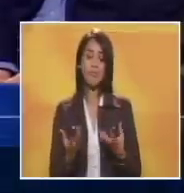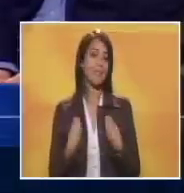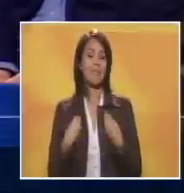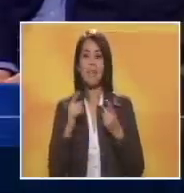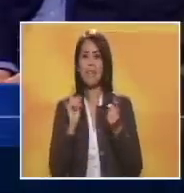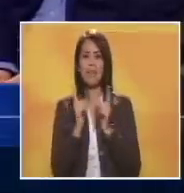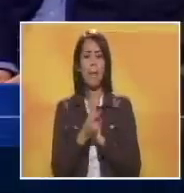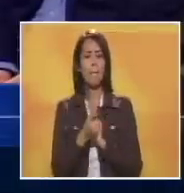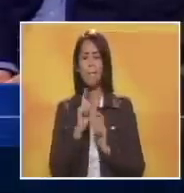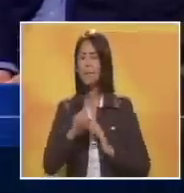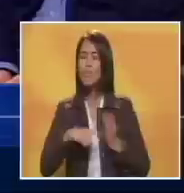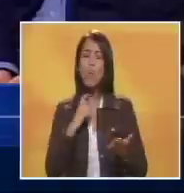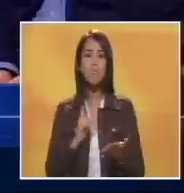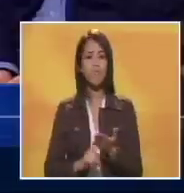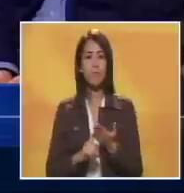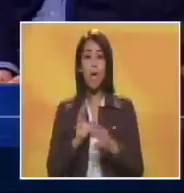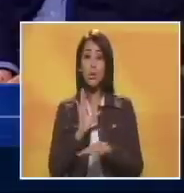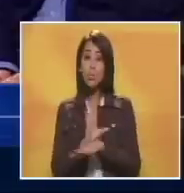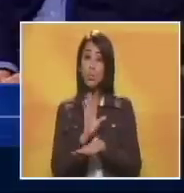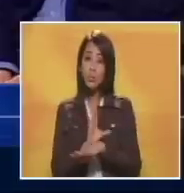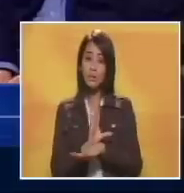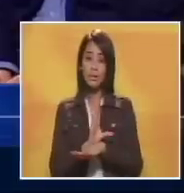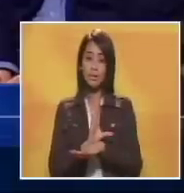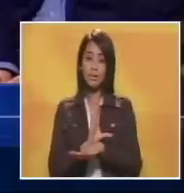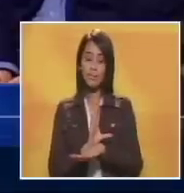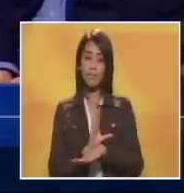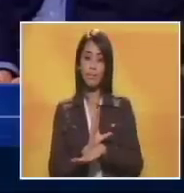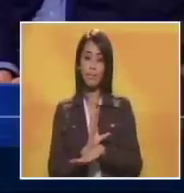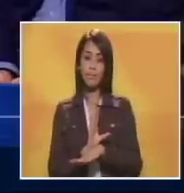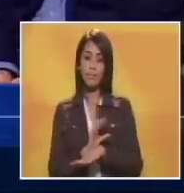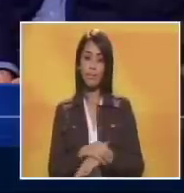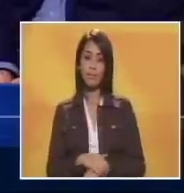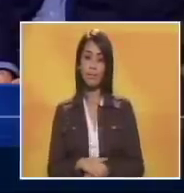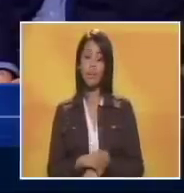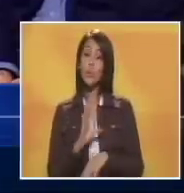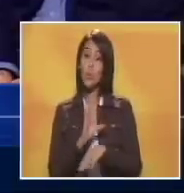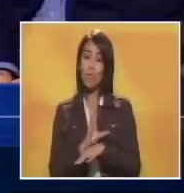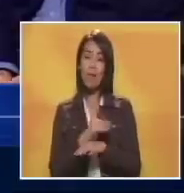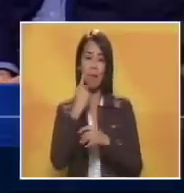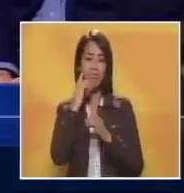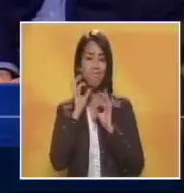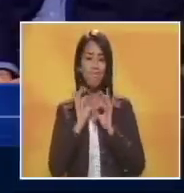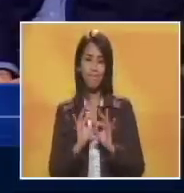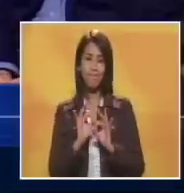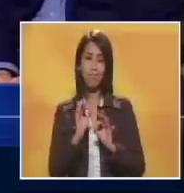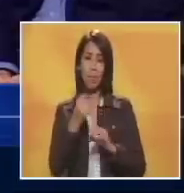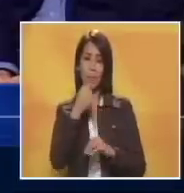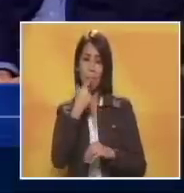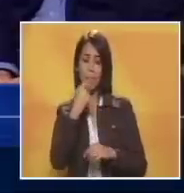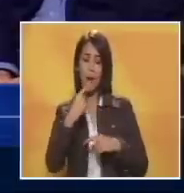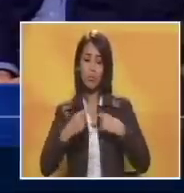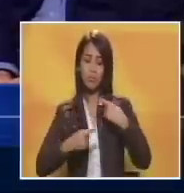totalmente. Son cuidados que ella le tenemos que tener, el tratamiento al día,